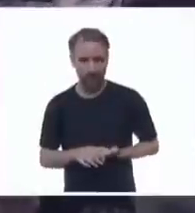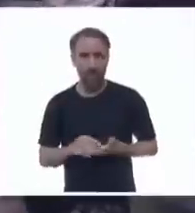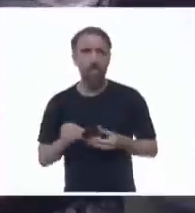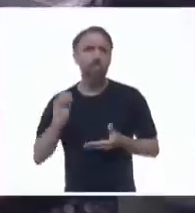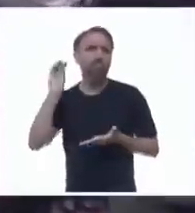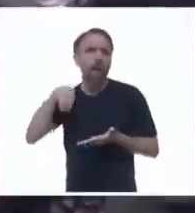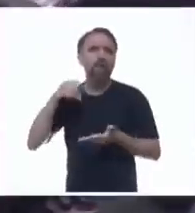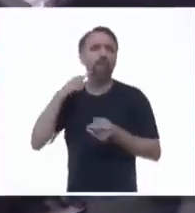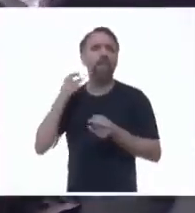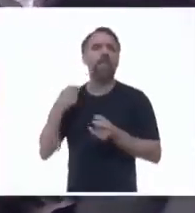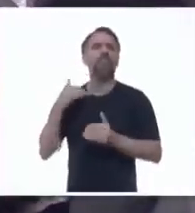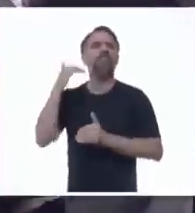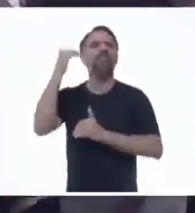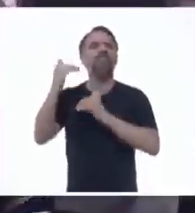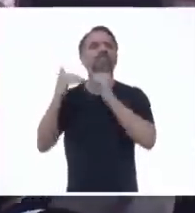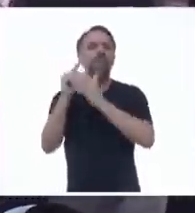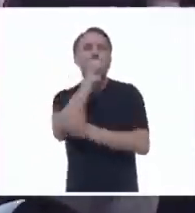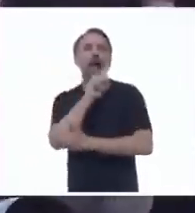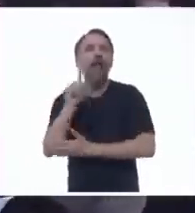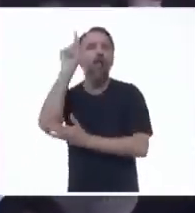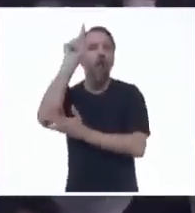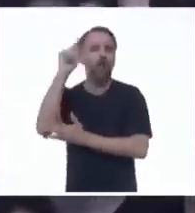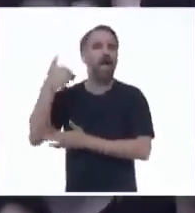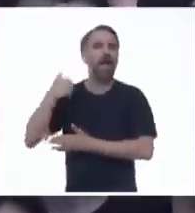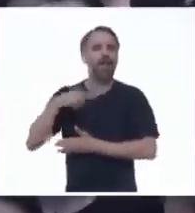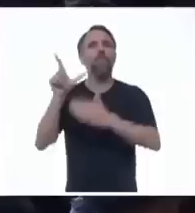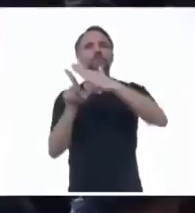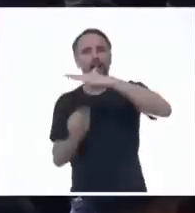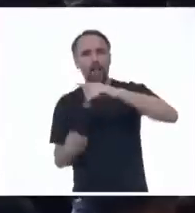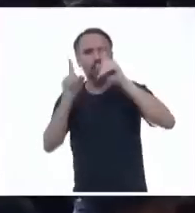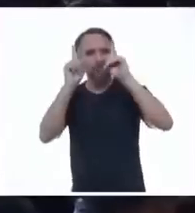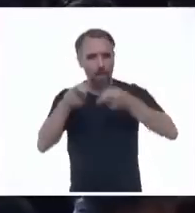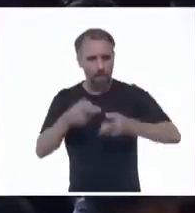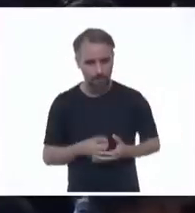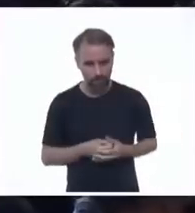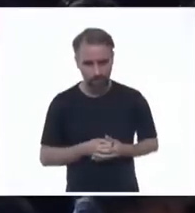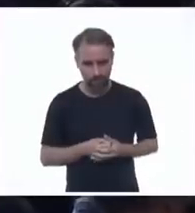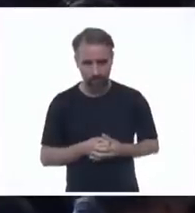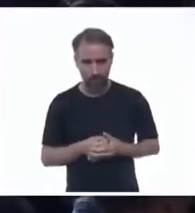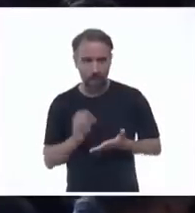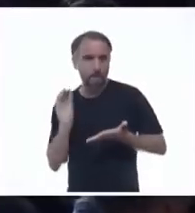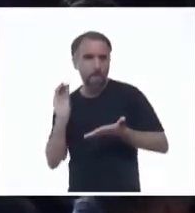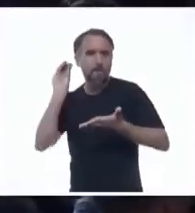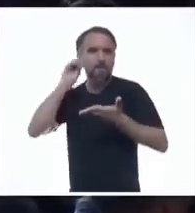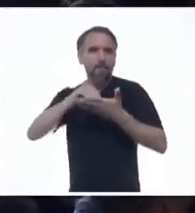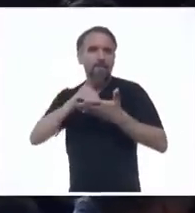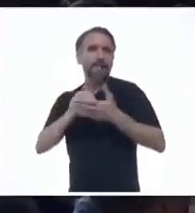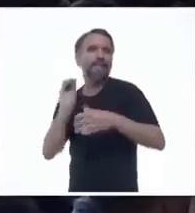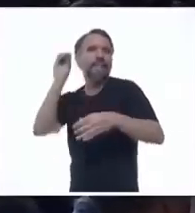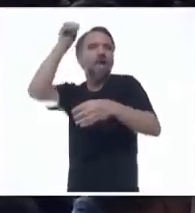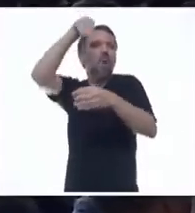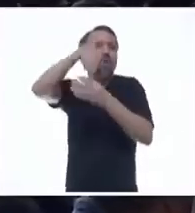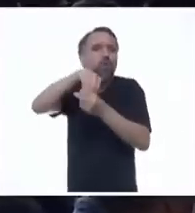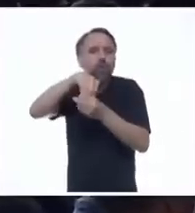desarrollo para el norte argentino y la Patagonia, más inclusión